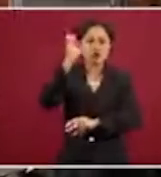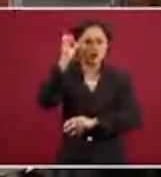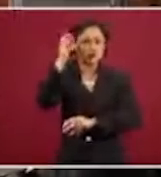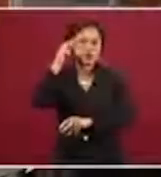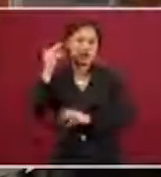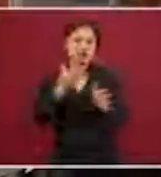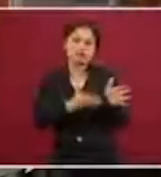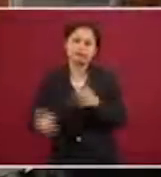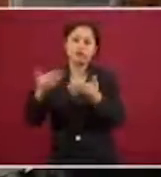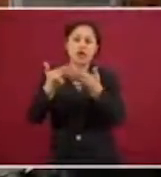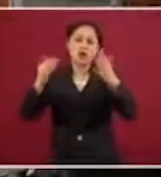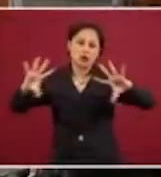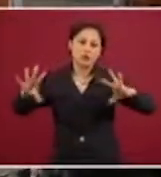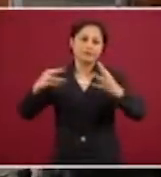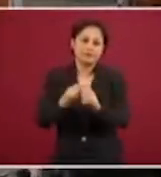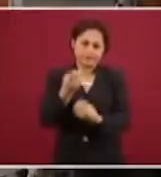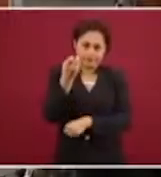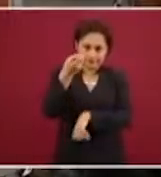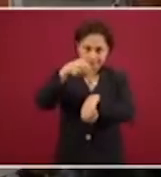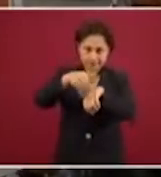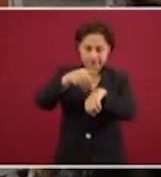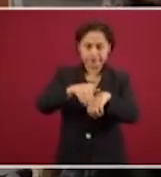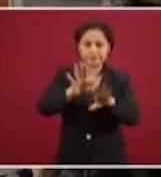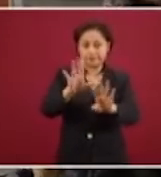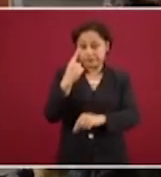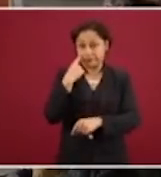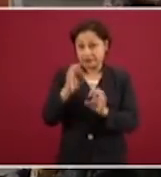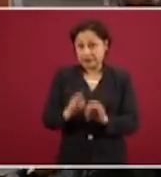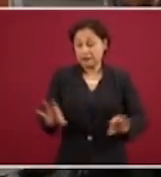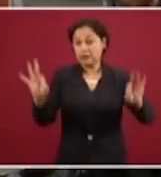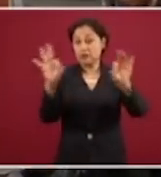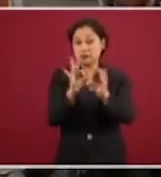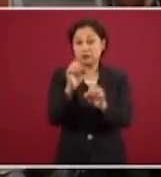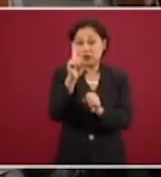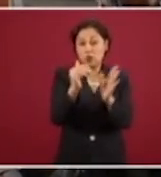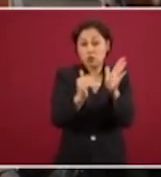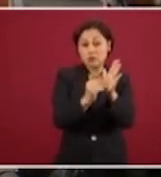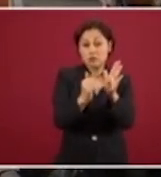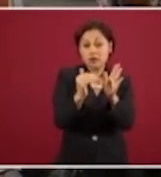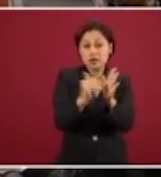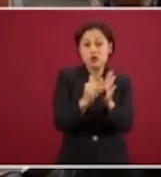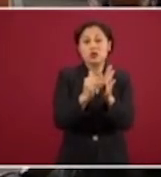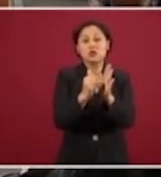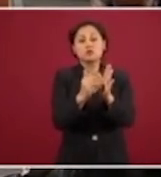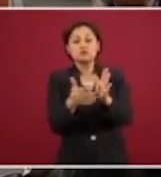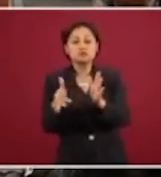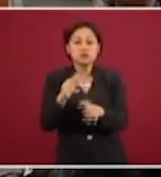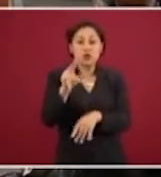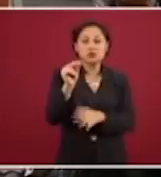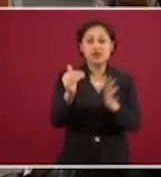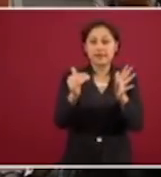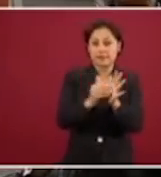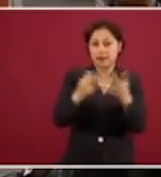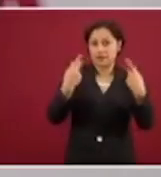Es importante notar que un poco más de 1 millón de personas, casi 1.080.000, han tenido COVID